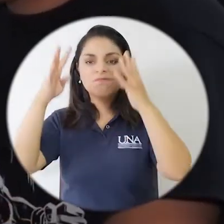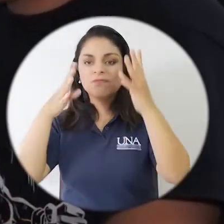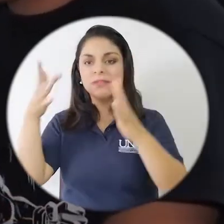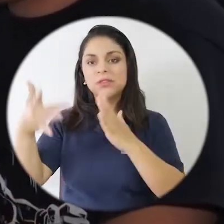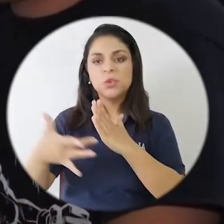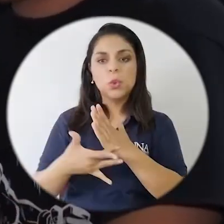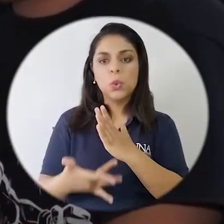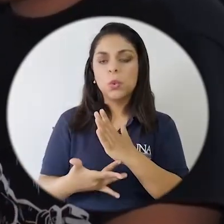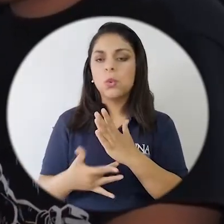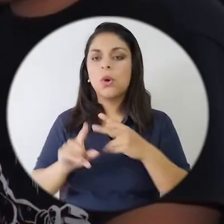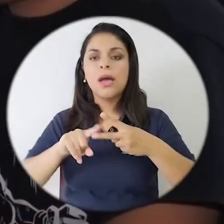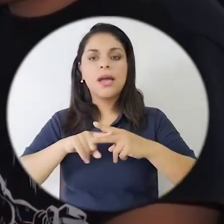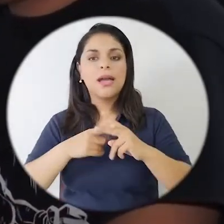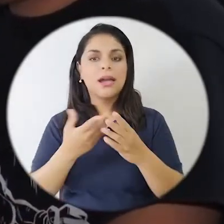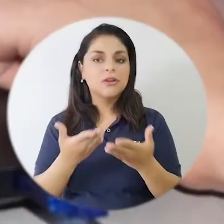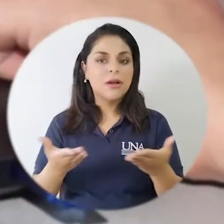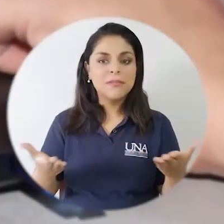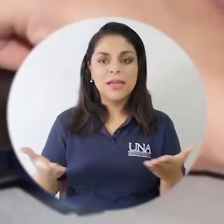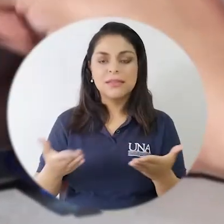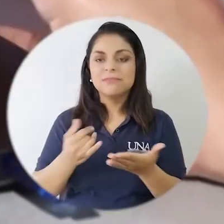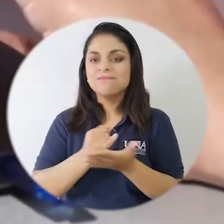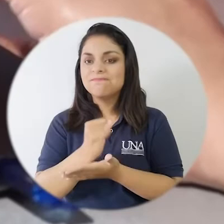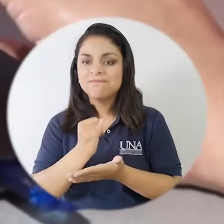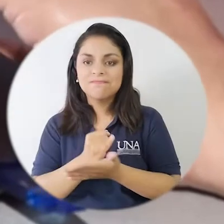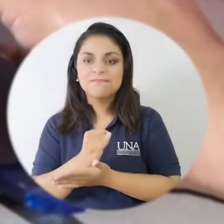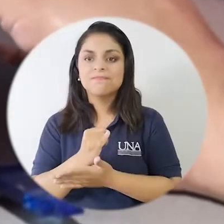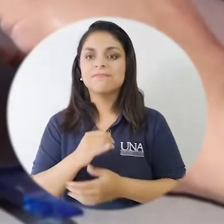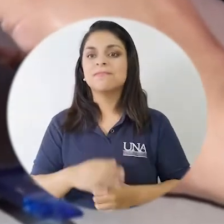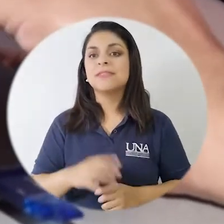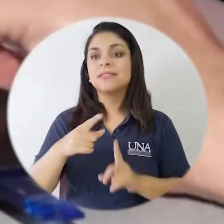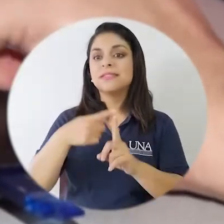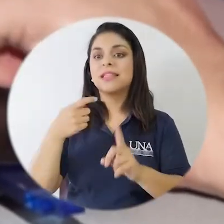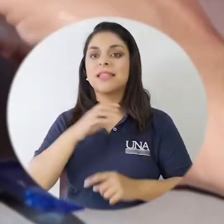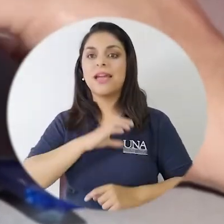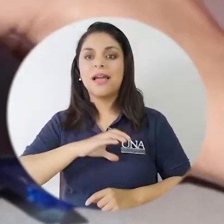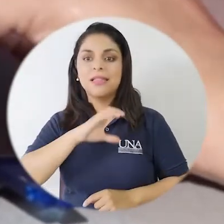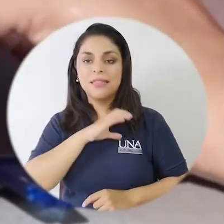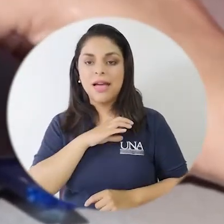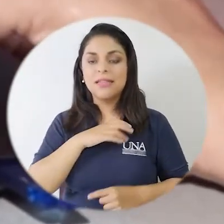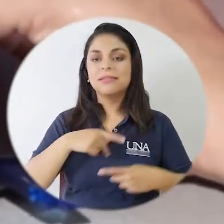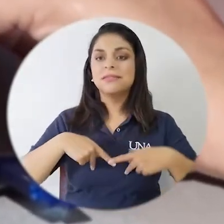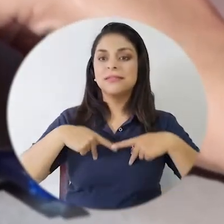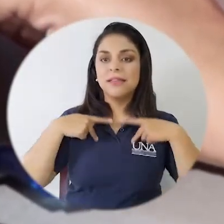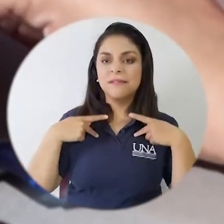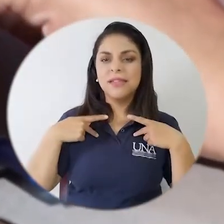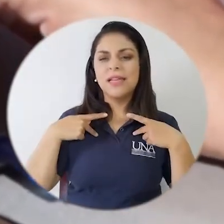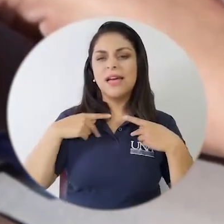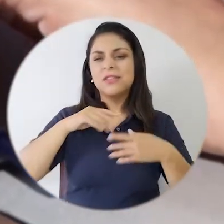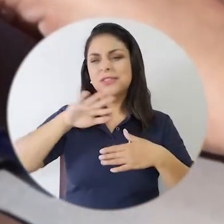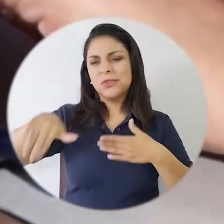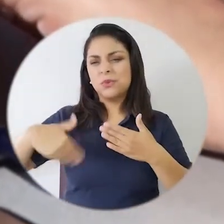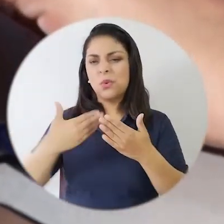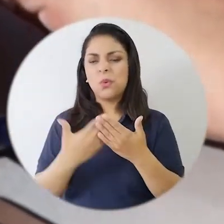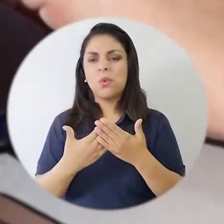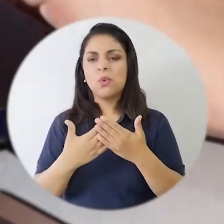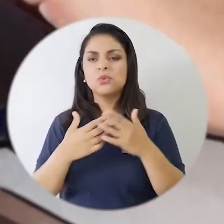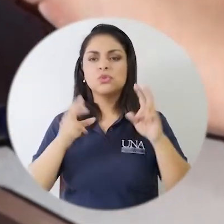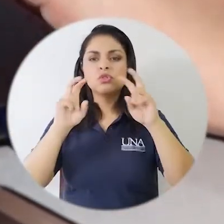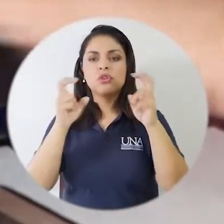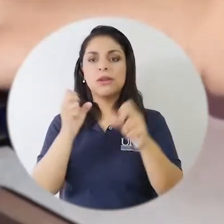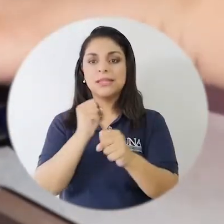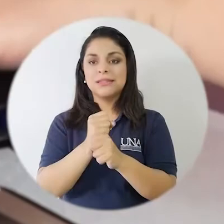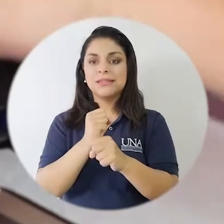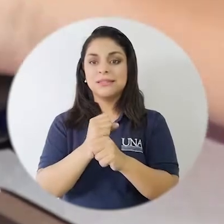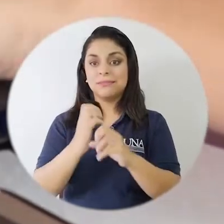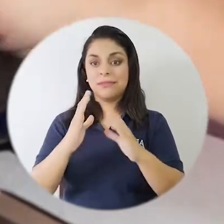liderazgo tecnológico, desde las herramientas, desde el cuidado, desde la calidad de vida, desde todo lo que tiene